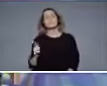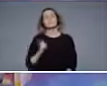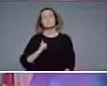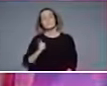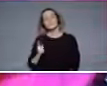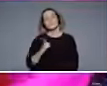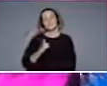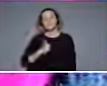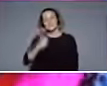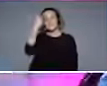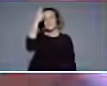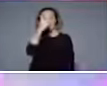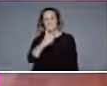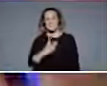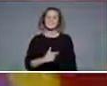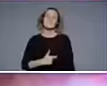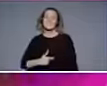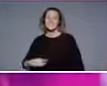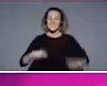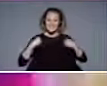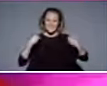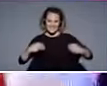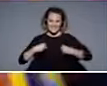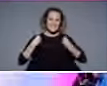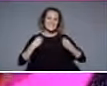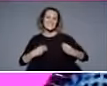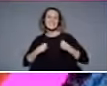que hoy soy yo quien disfruta.